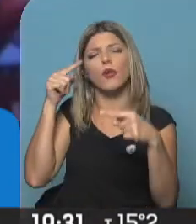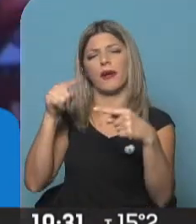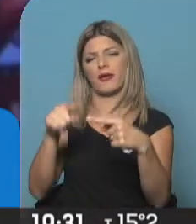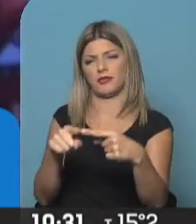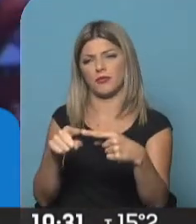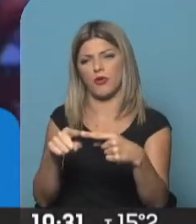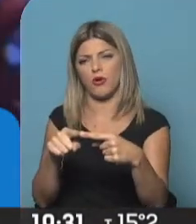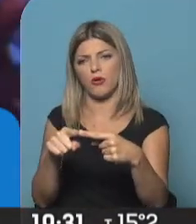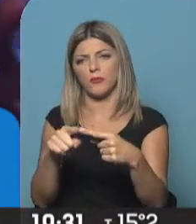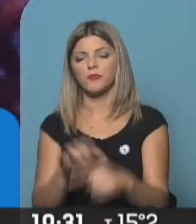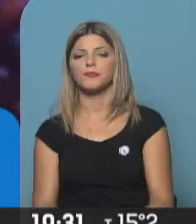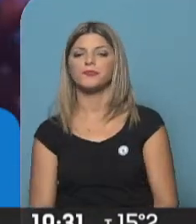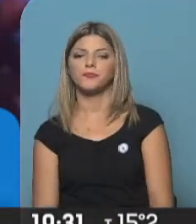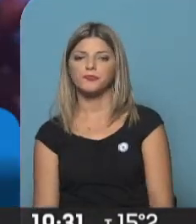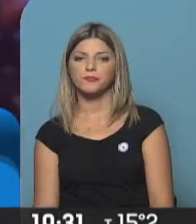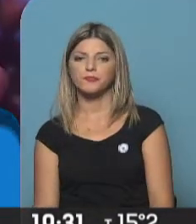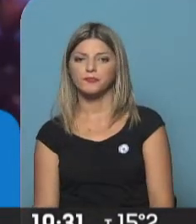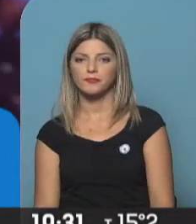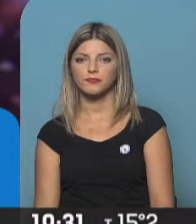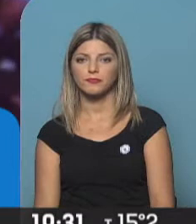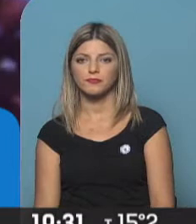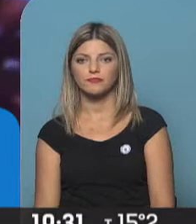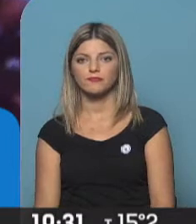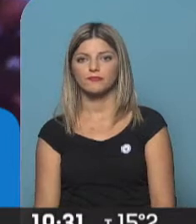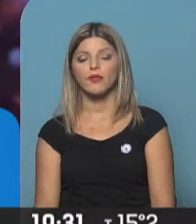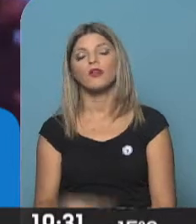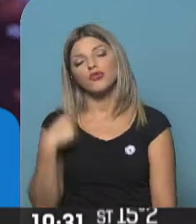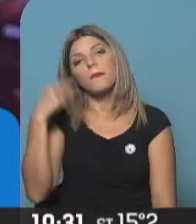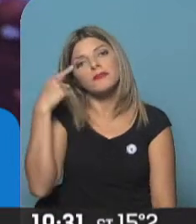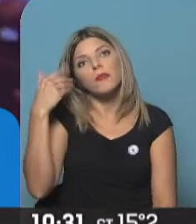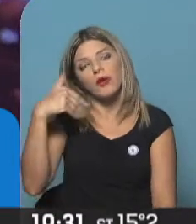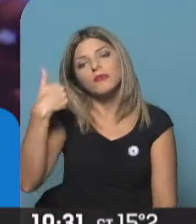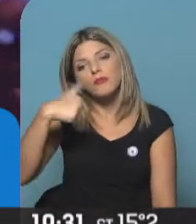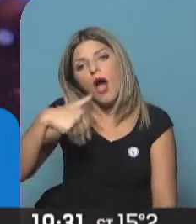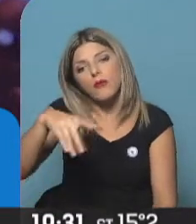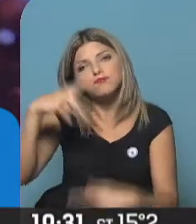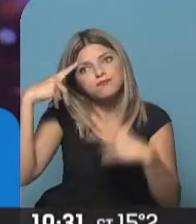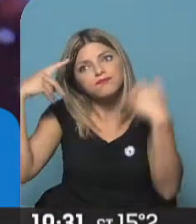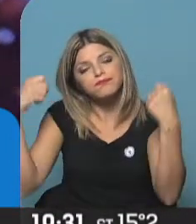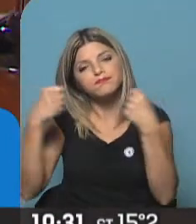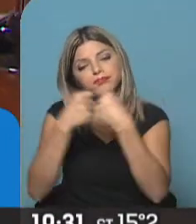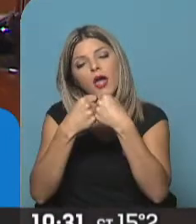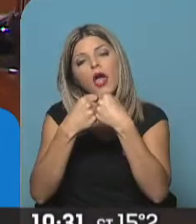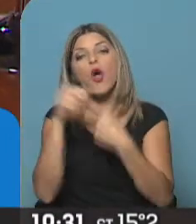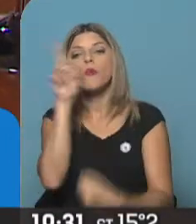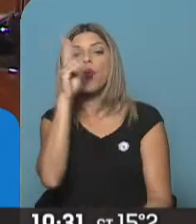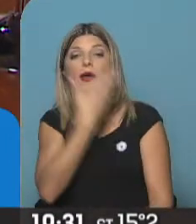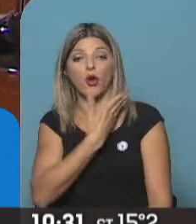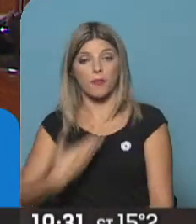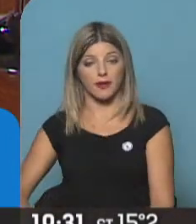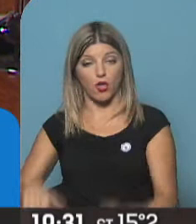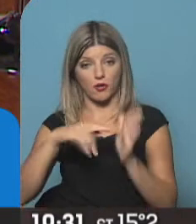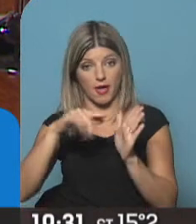va a ir realmente se van a ir llegando a acuerdos por lo pronto la gobernadora maría eugenia vidal ha